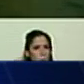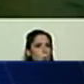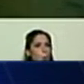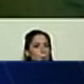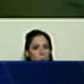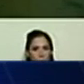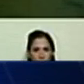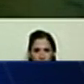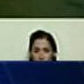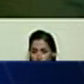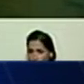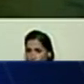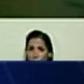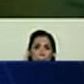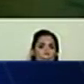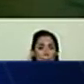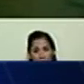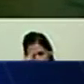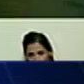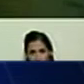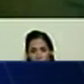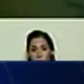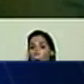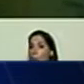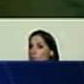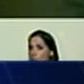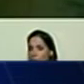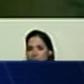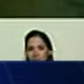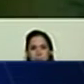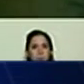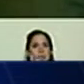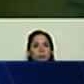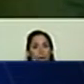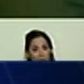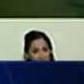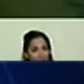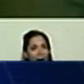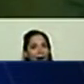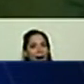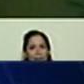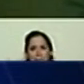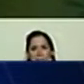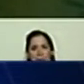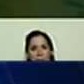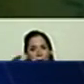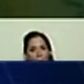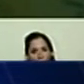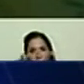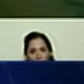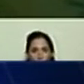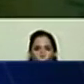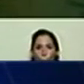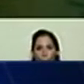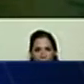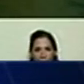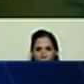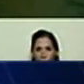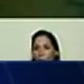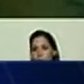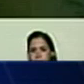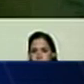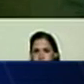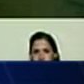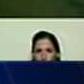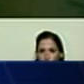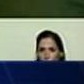mucho respeto y que no se equivoquen los que aquí le hacen el juego a las maniobras imperiales para